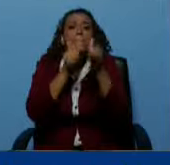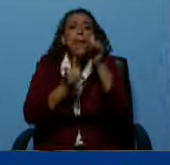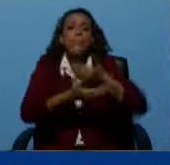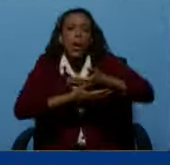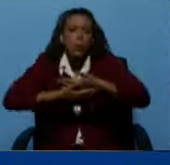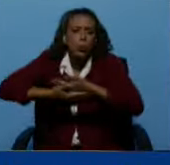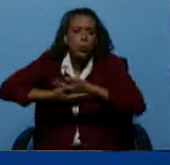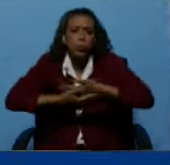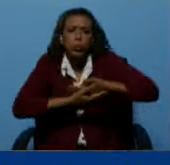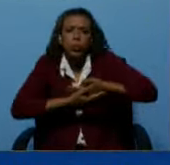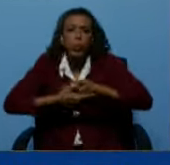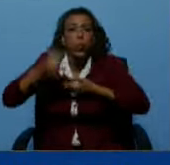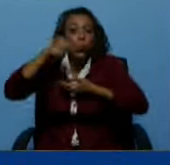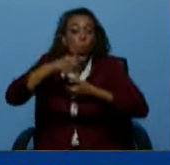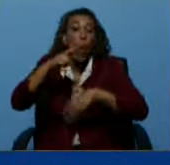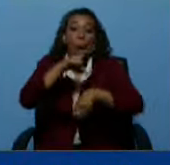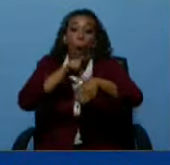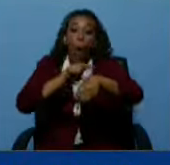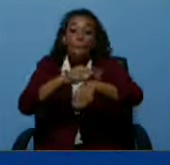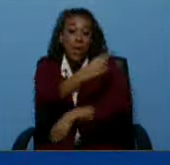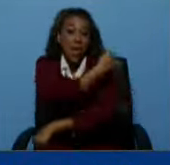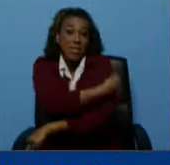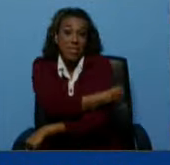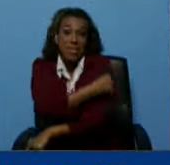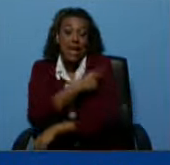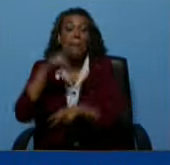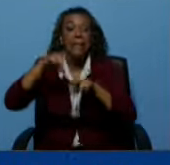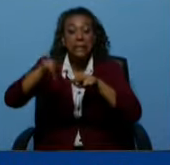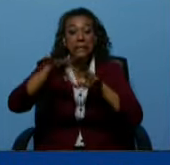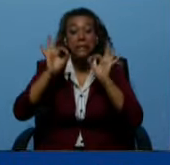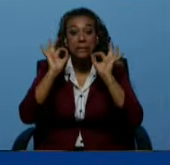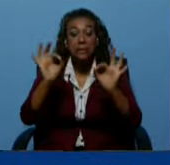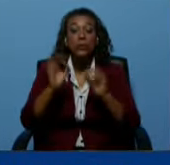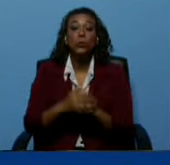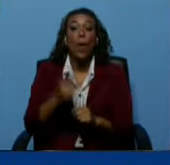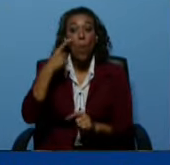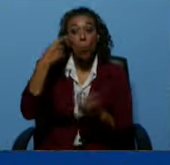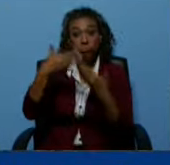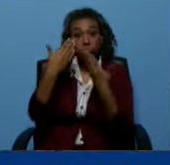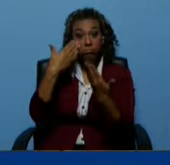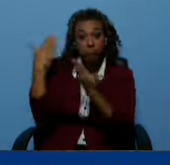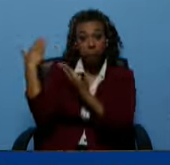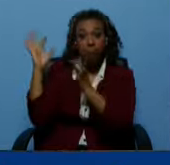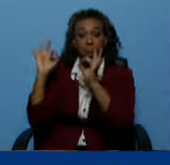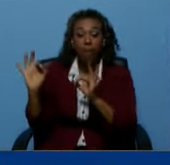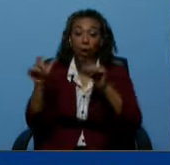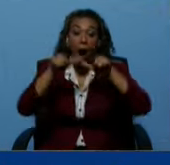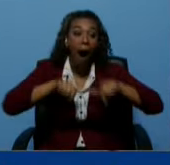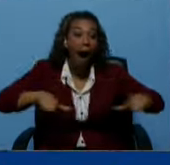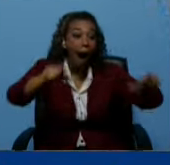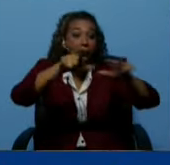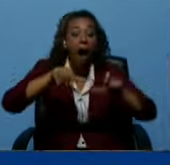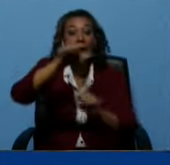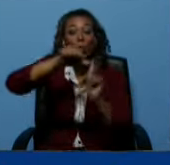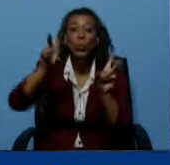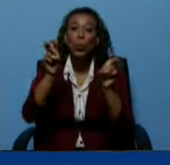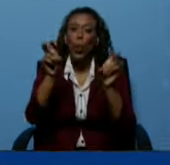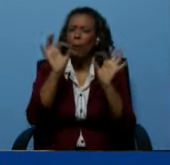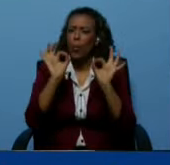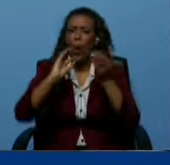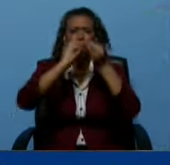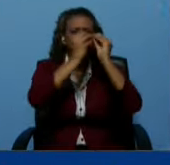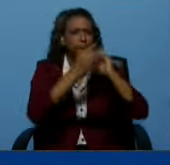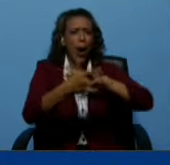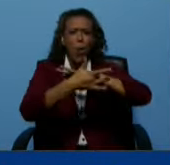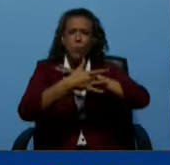es un hospital materno-infantil. Podemos observar todas las áreas nuevas,